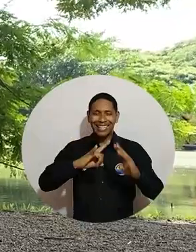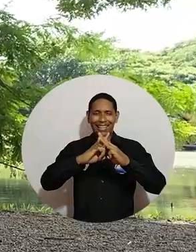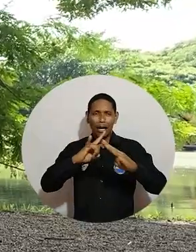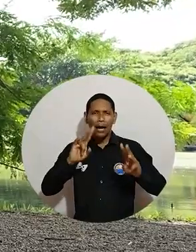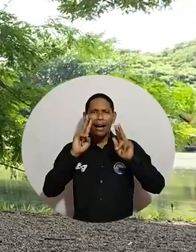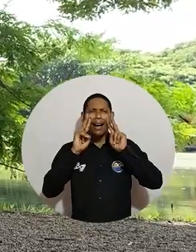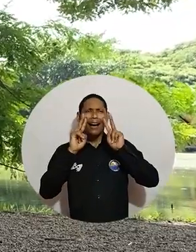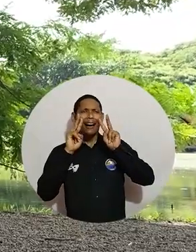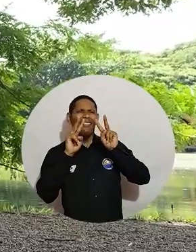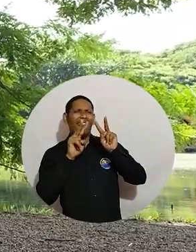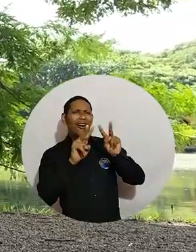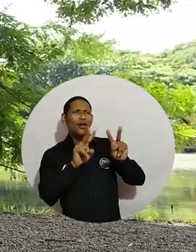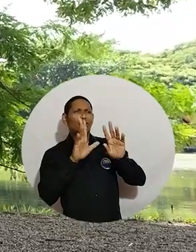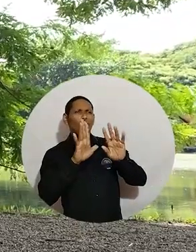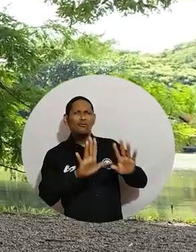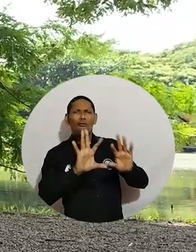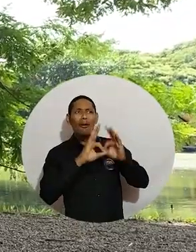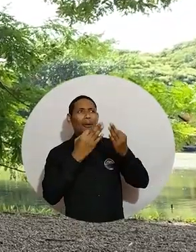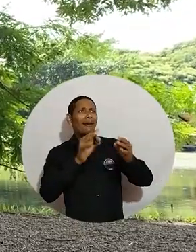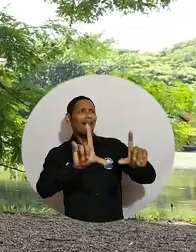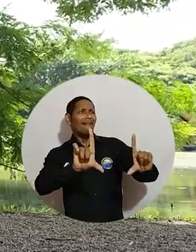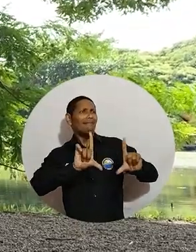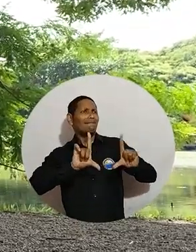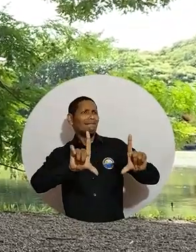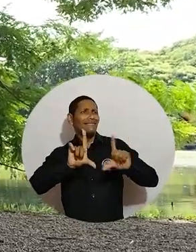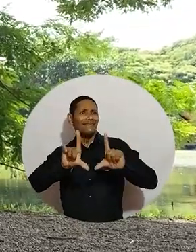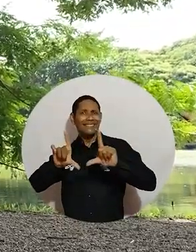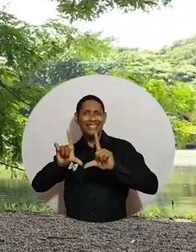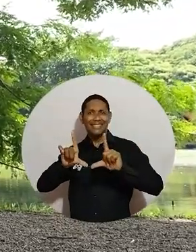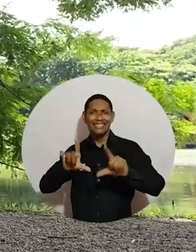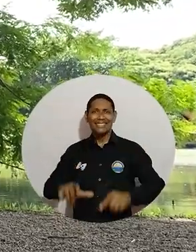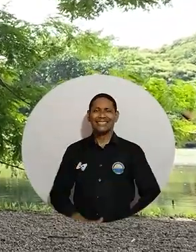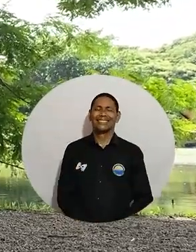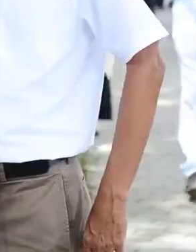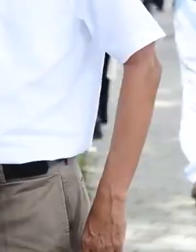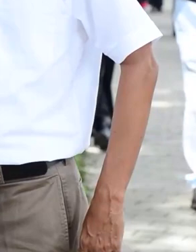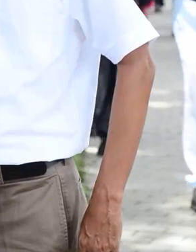ser testigos de los sueños profesionales de sus familiares.